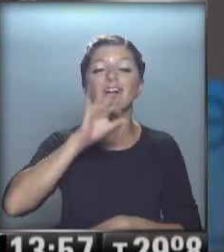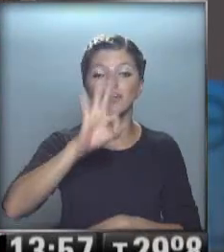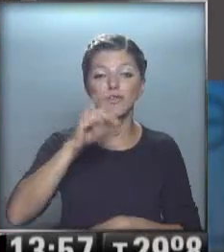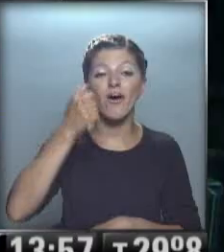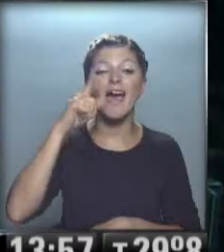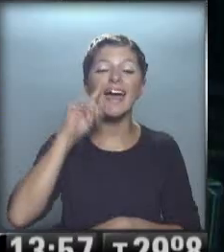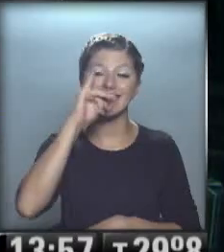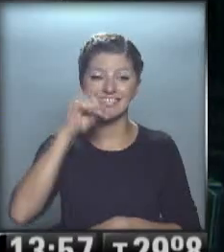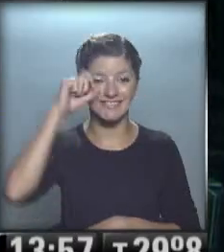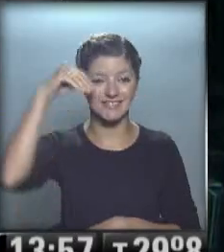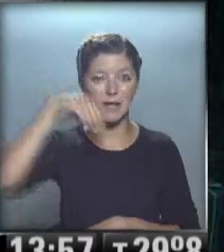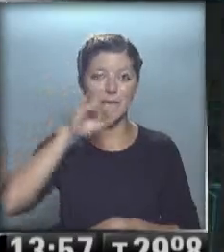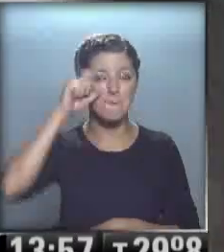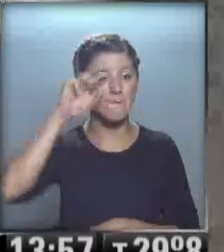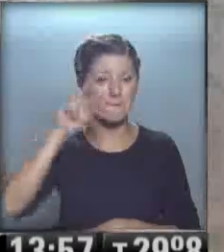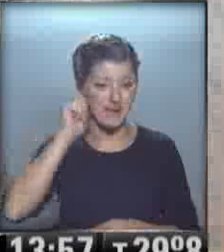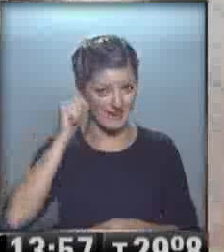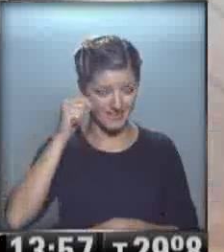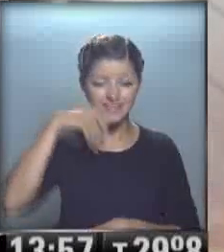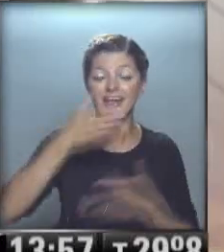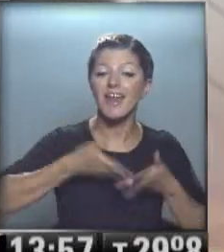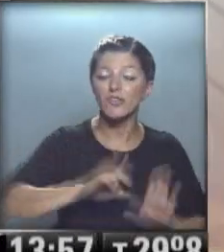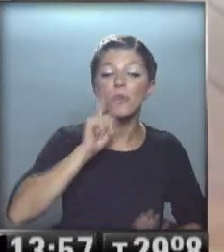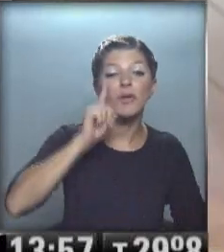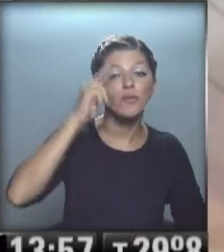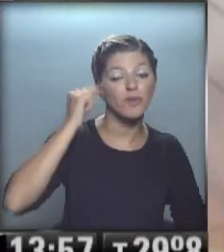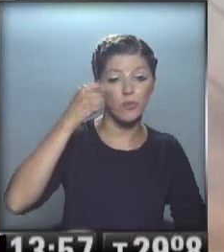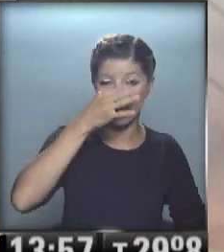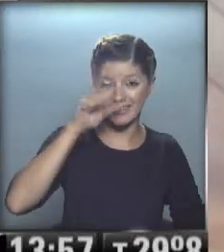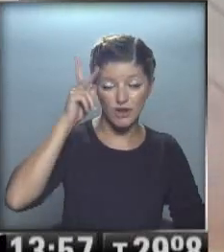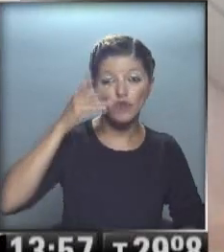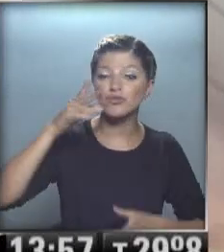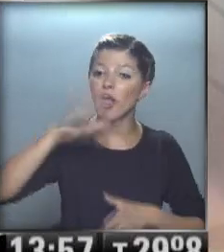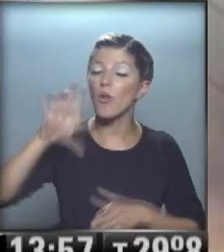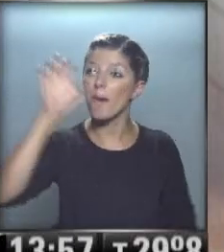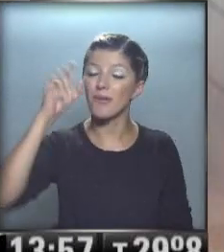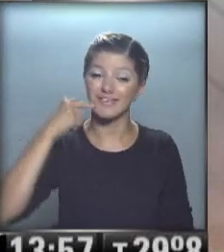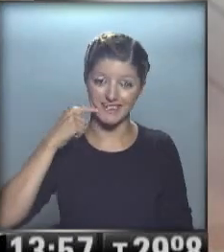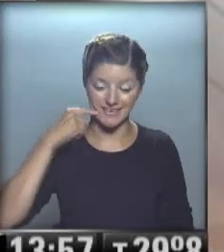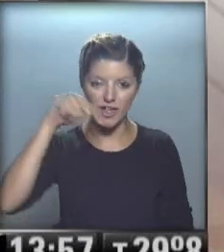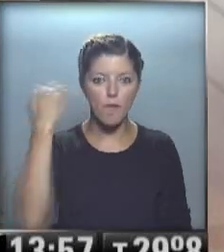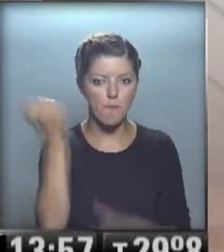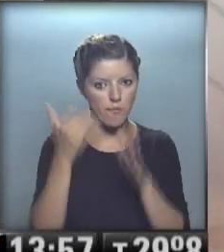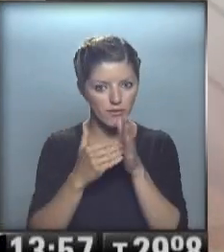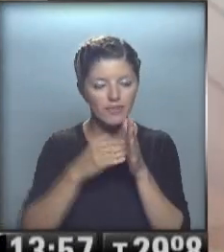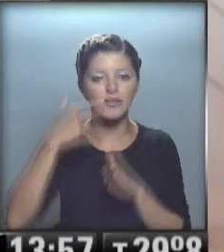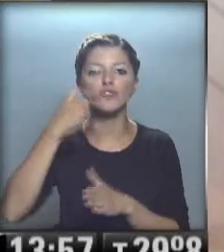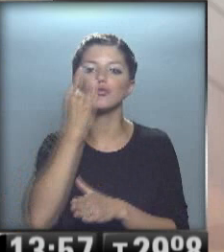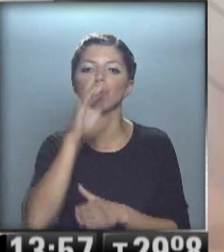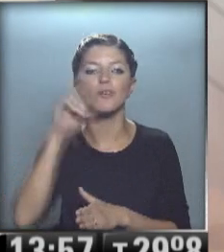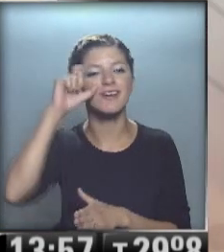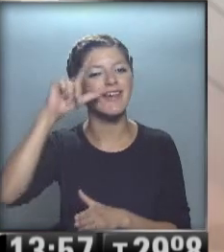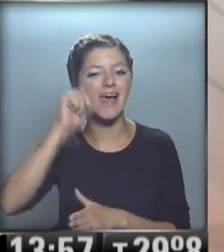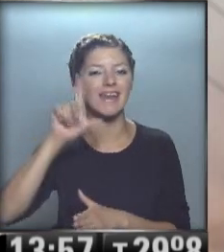pintor y escultor, nacido en 1928 en Entre Ríos, fue considerado el mayor exponente del surrealismo en la Argentina. Murió el 16